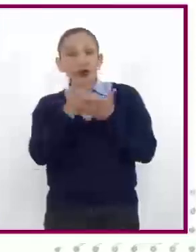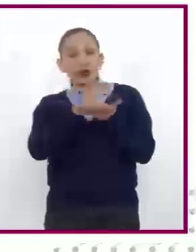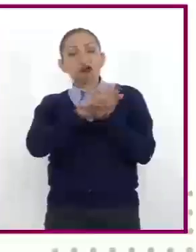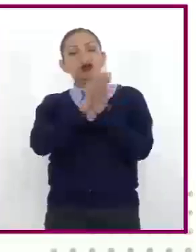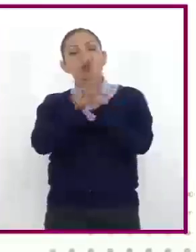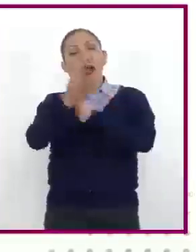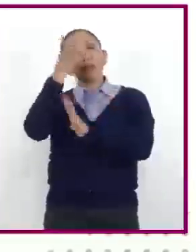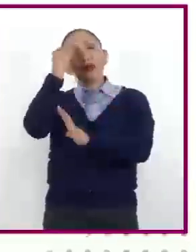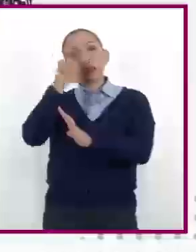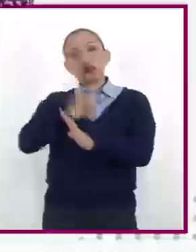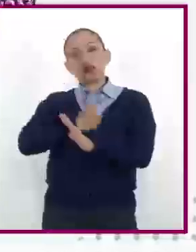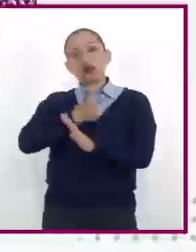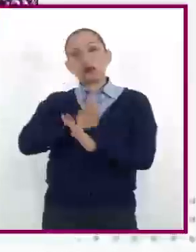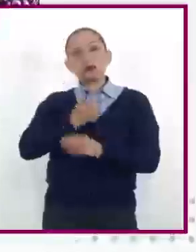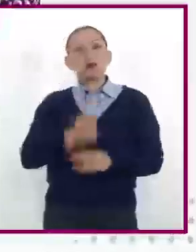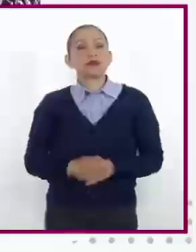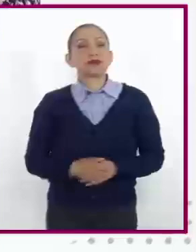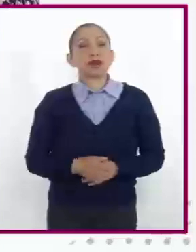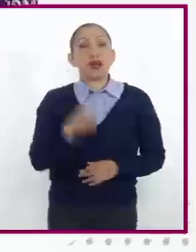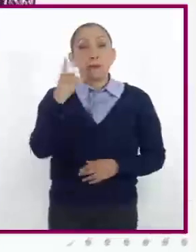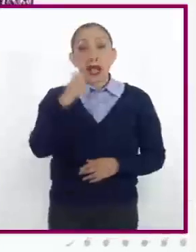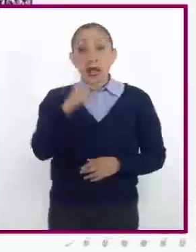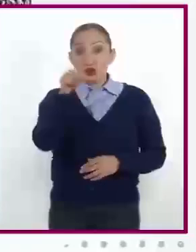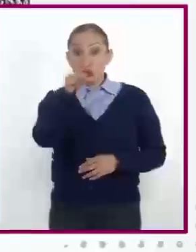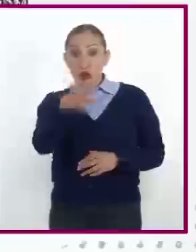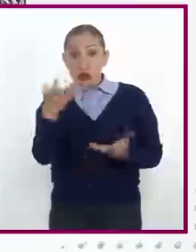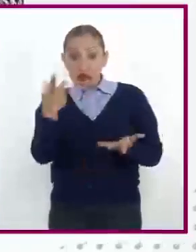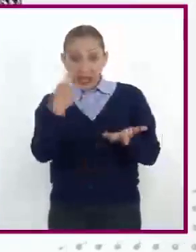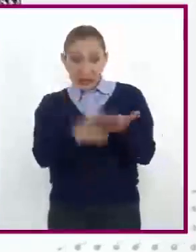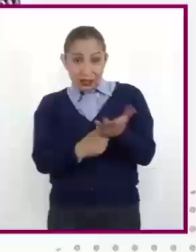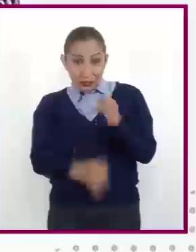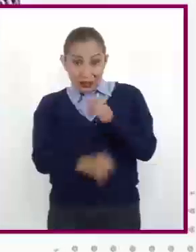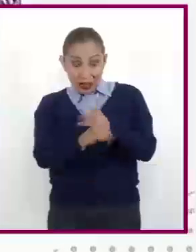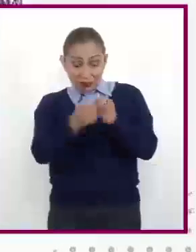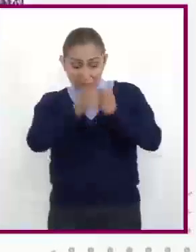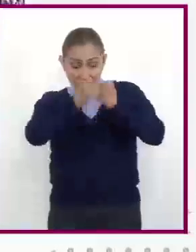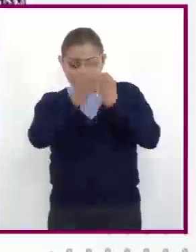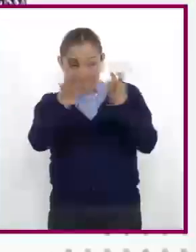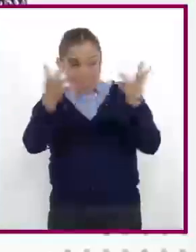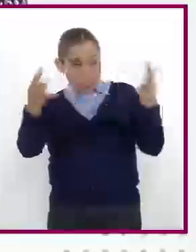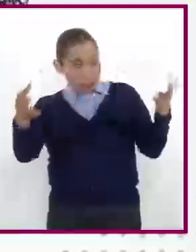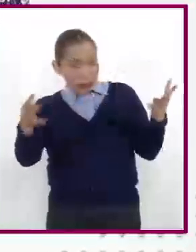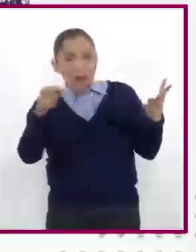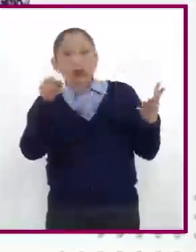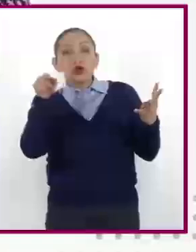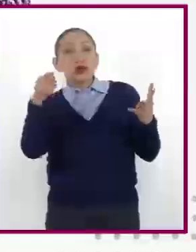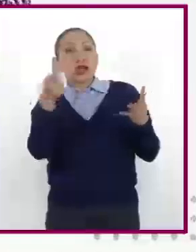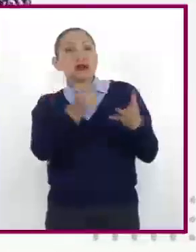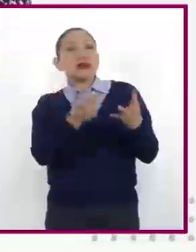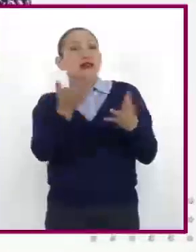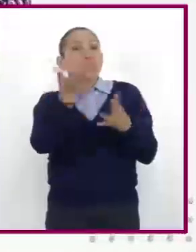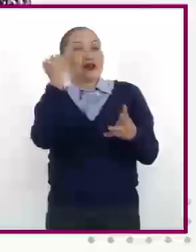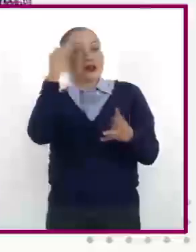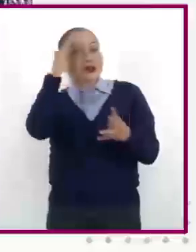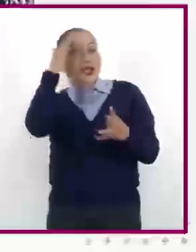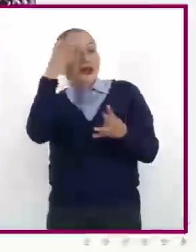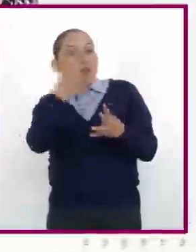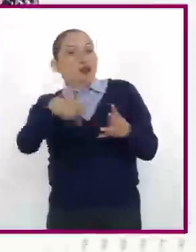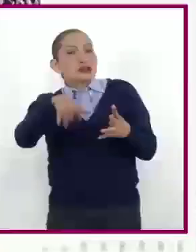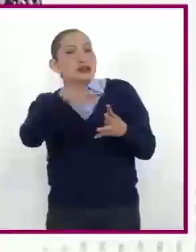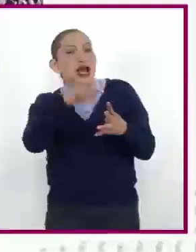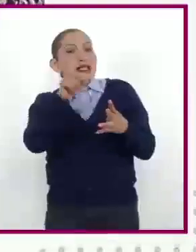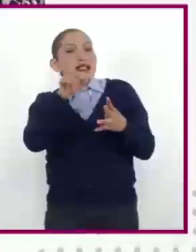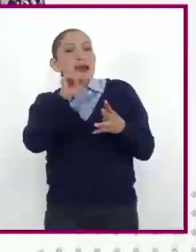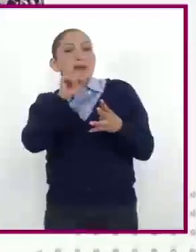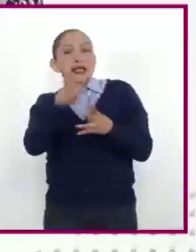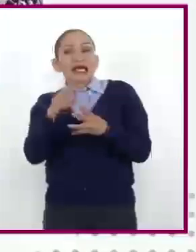el aprender a aprender. Para desenvolverse en la jungla de información que es Internet, es necesario aplicar estrategias de búsqueda que